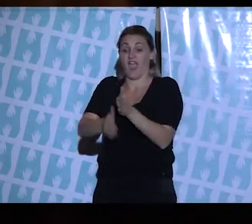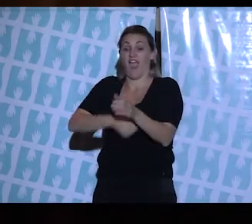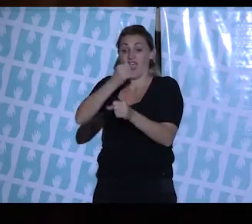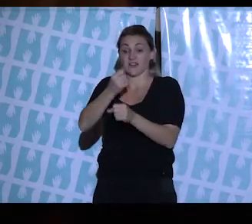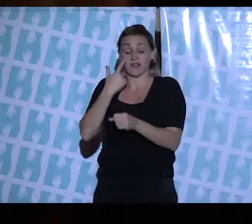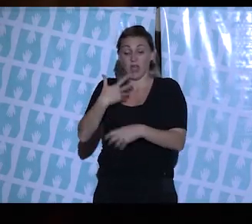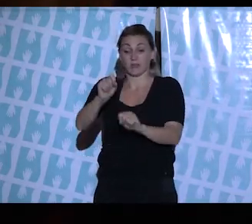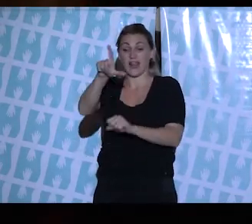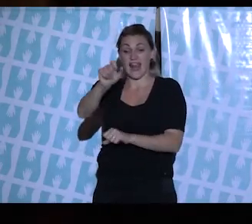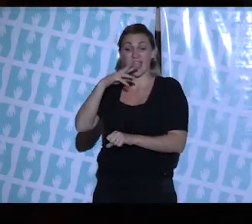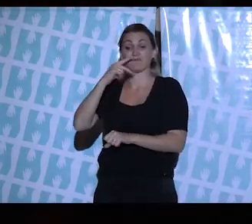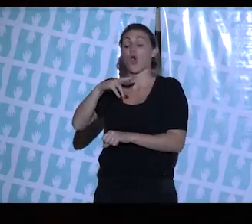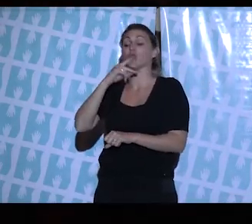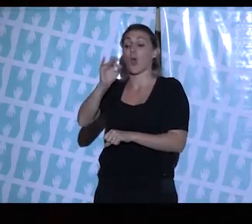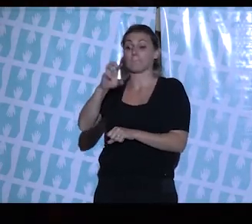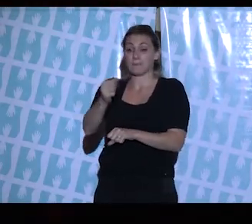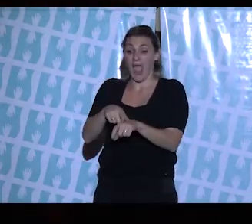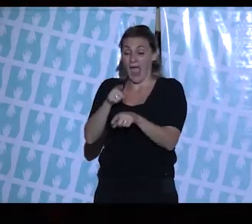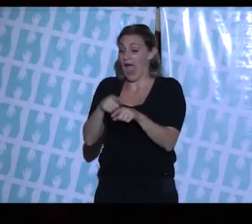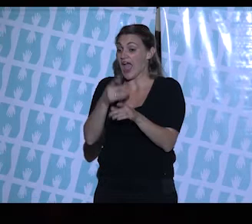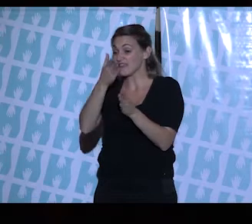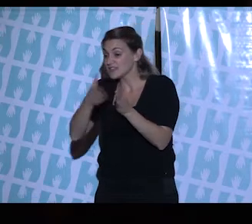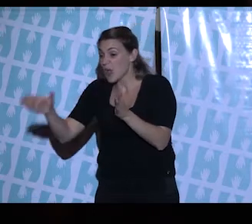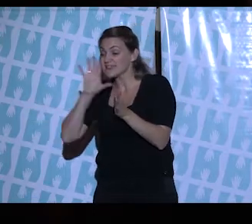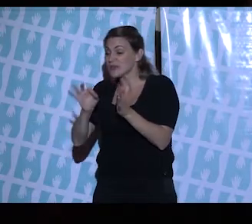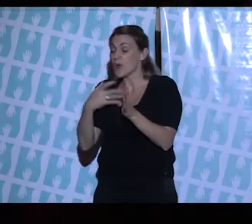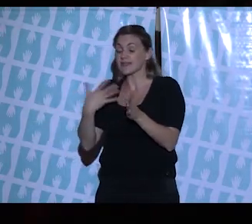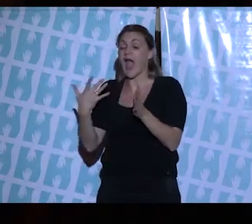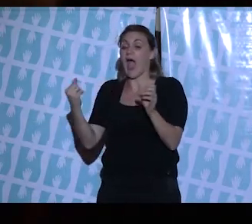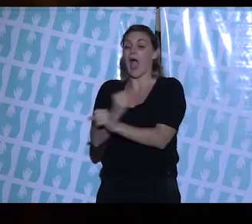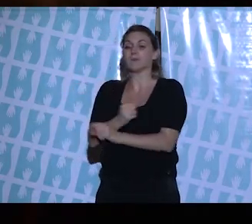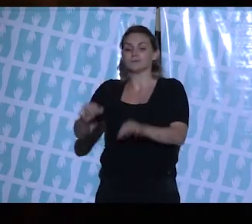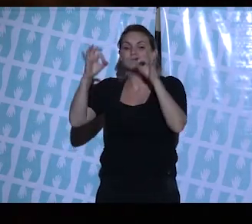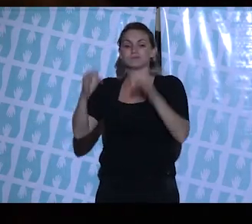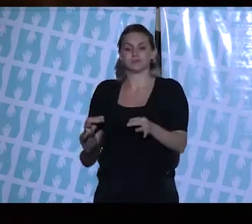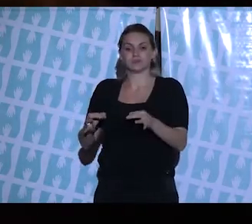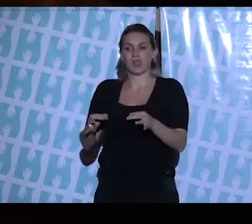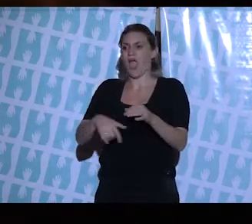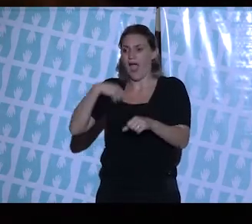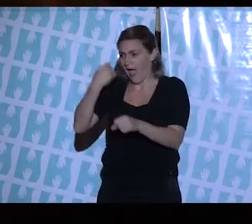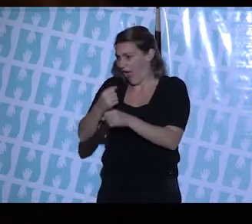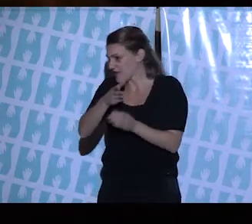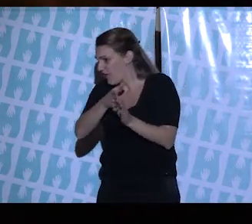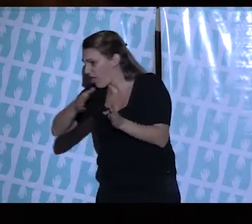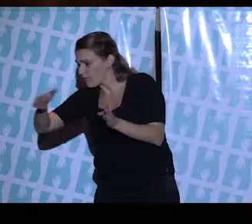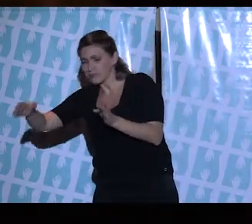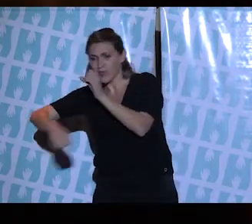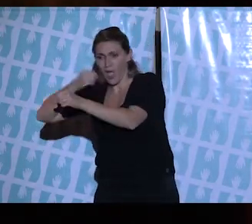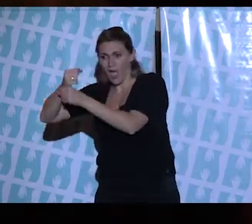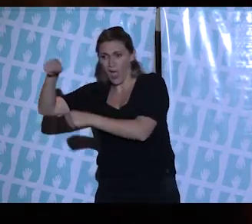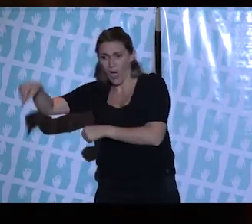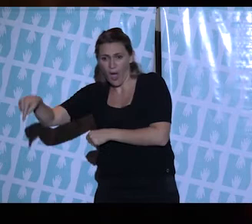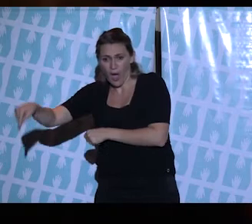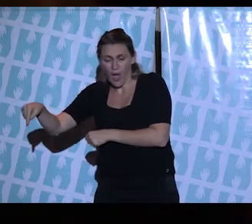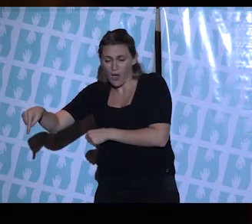que Kotzias demostrara que la levodopa es efectiva, y todavía la investigación no ha encontrado